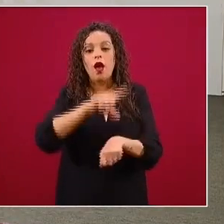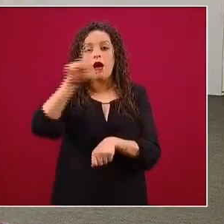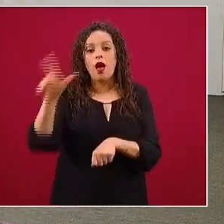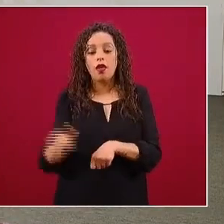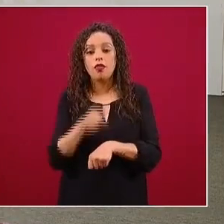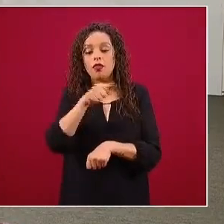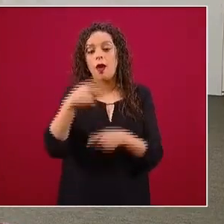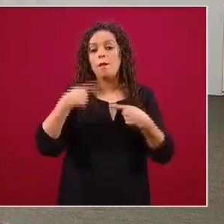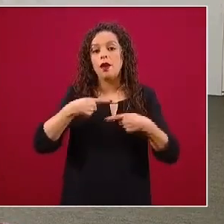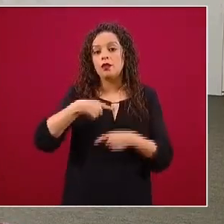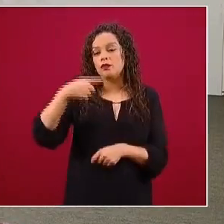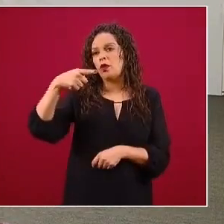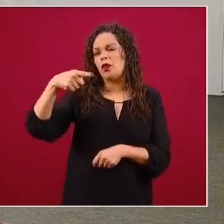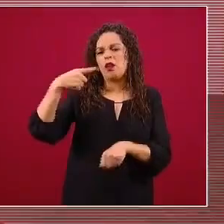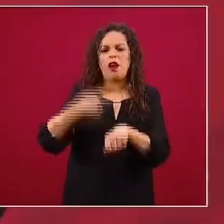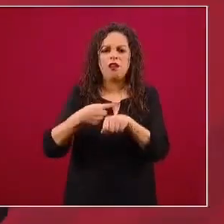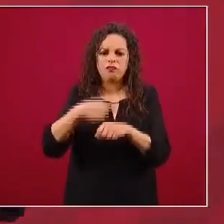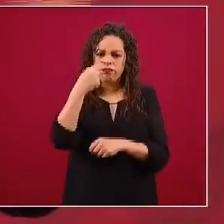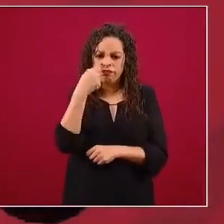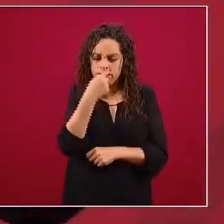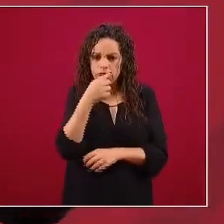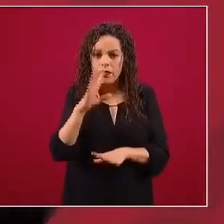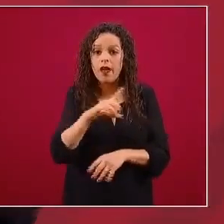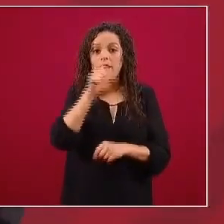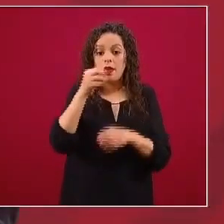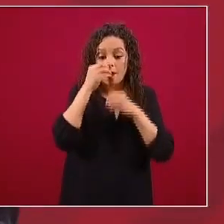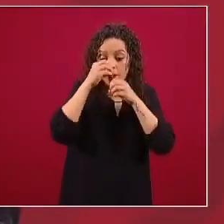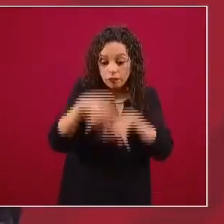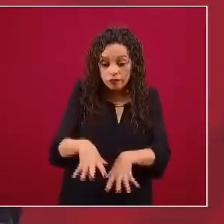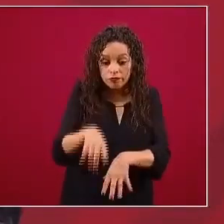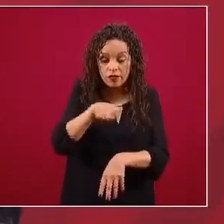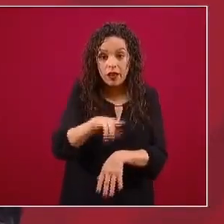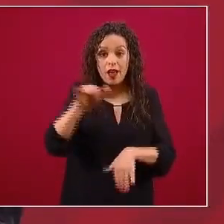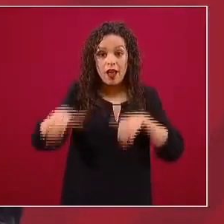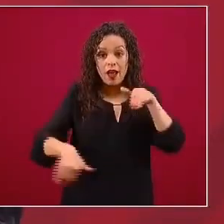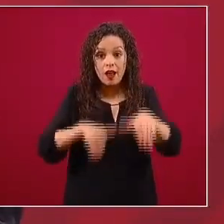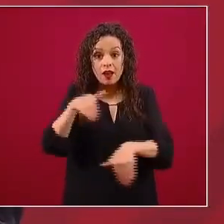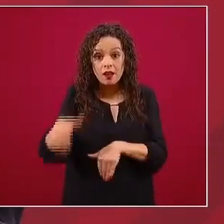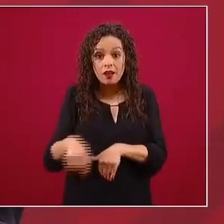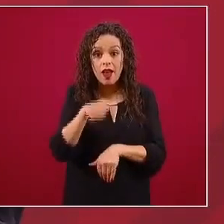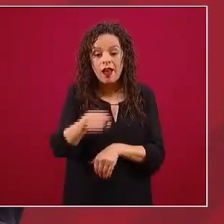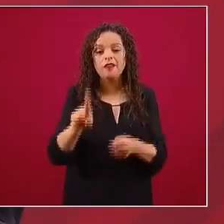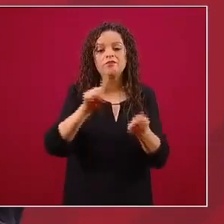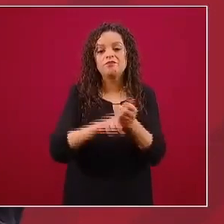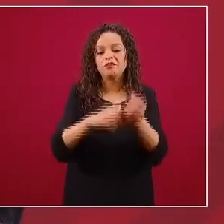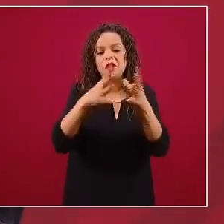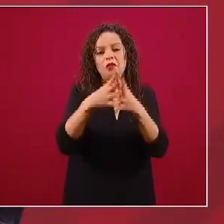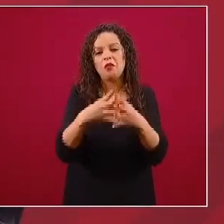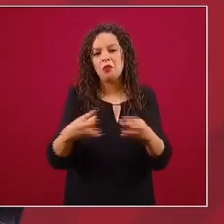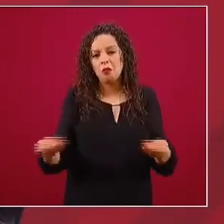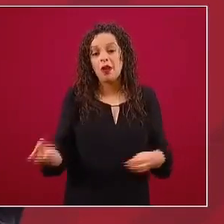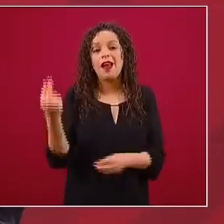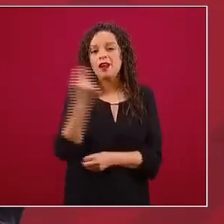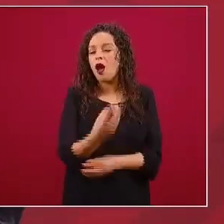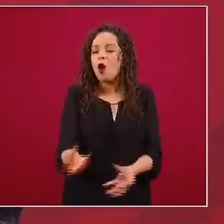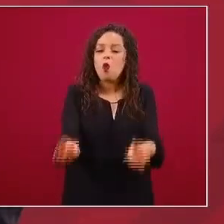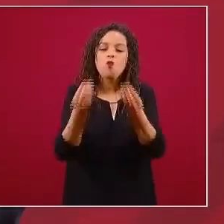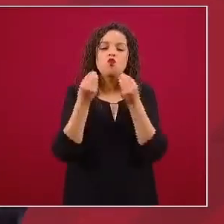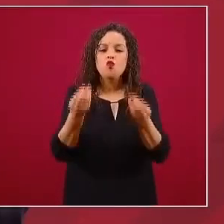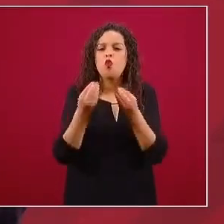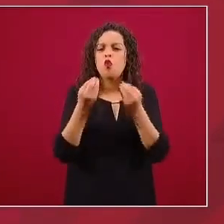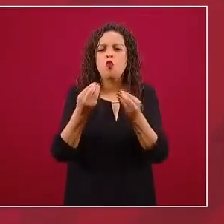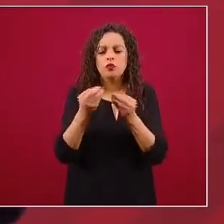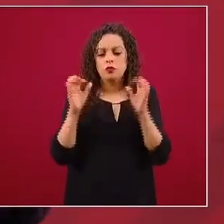la alberca, se disuelven en un gran volumen de agua. Lo que sí podría contribuir a los